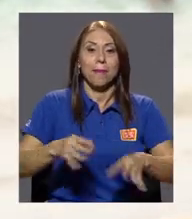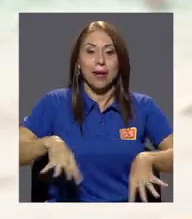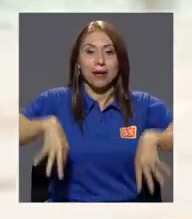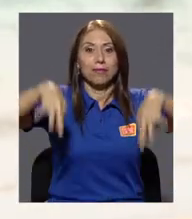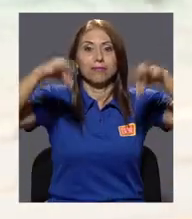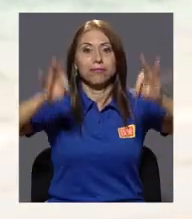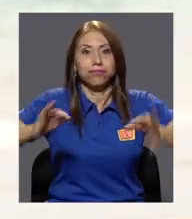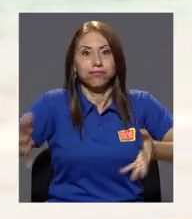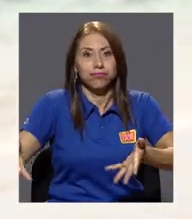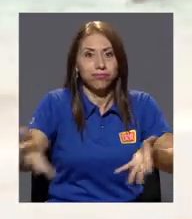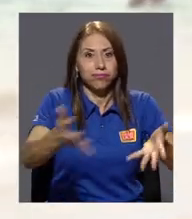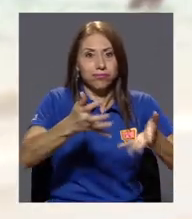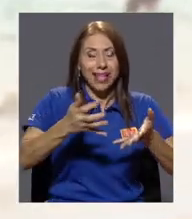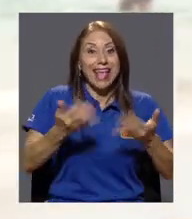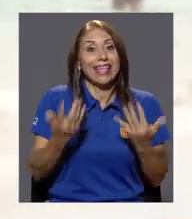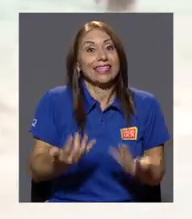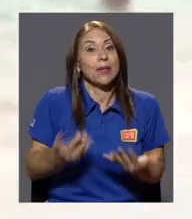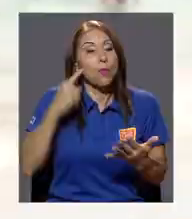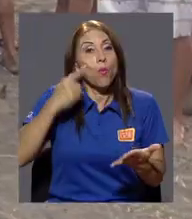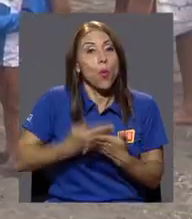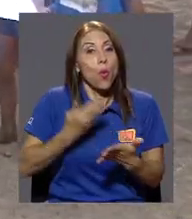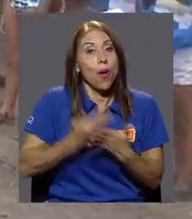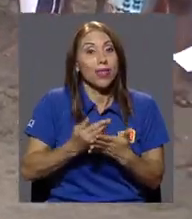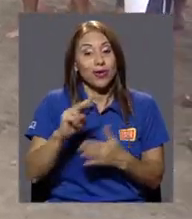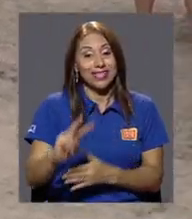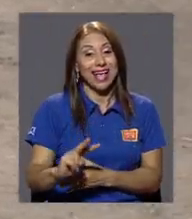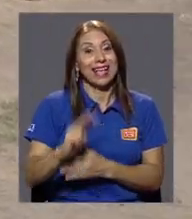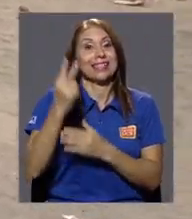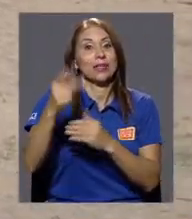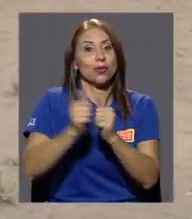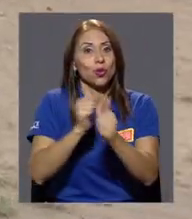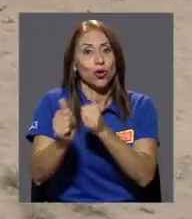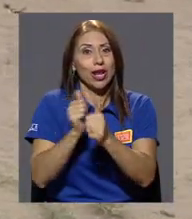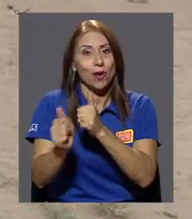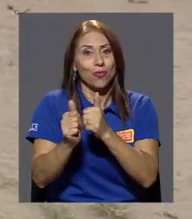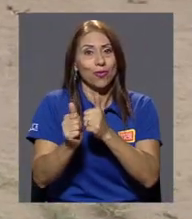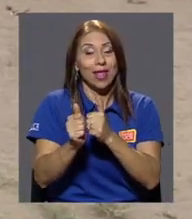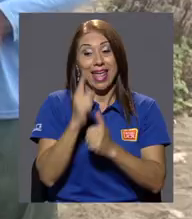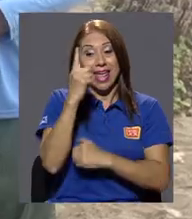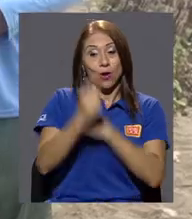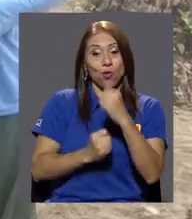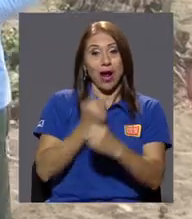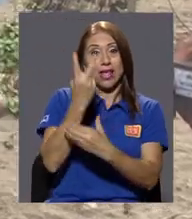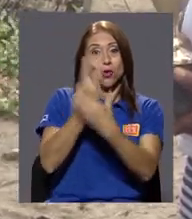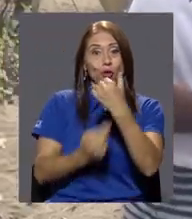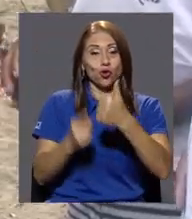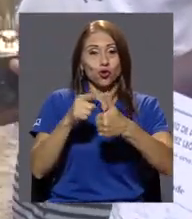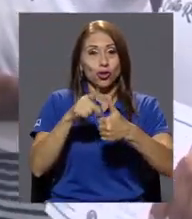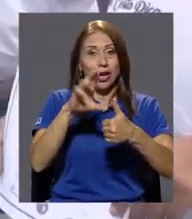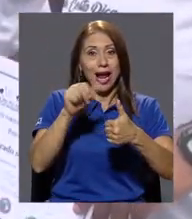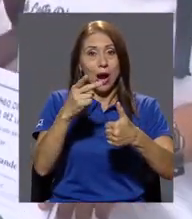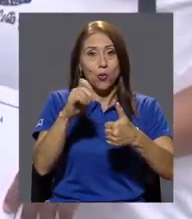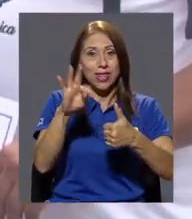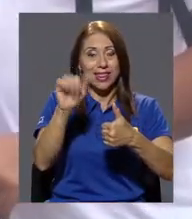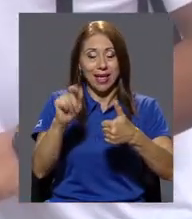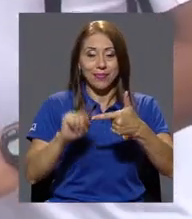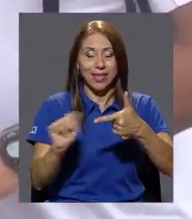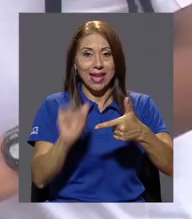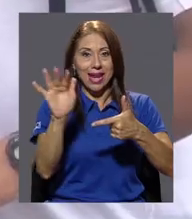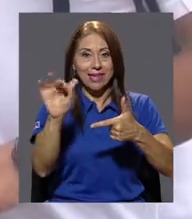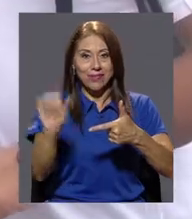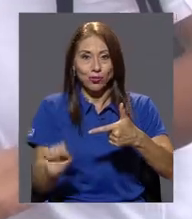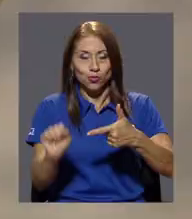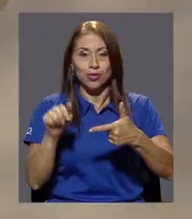que se haga un segundo torneo para tener dos por año, uno a cargo de Cahuita, otro a cargo de Caribe Sur, de esta